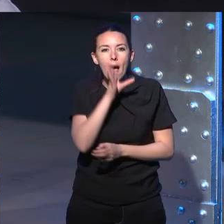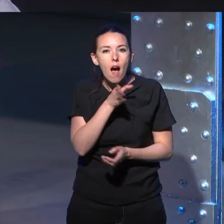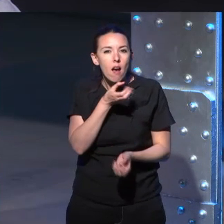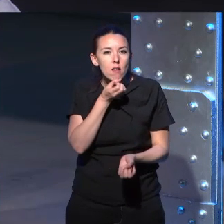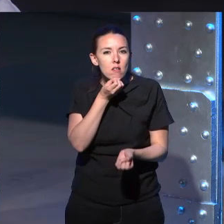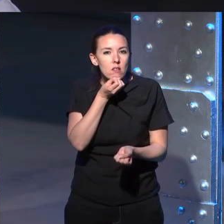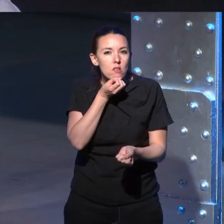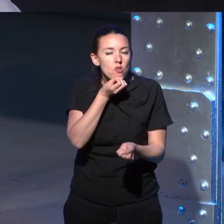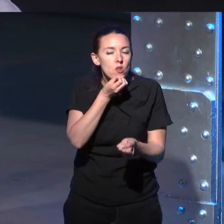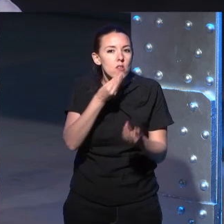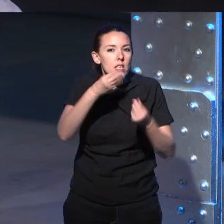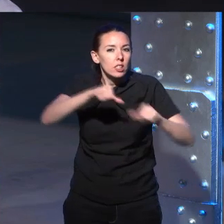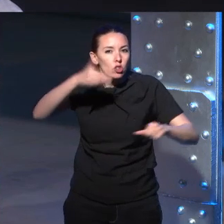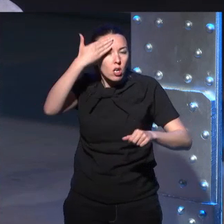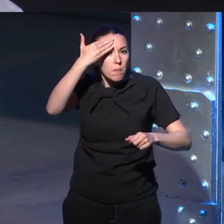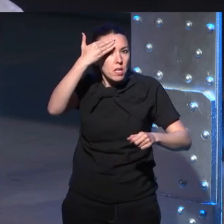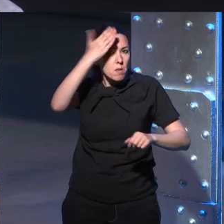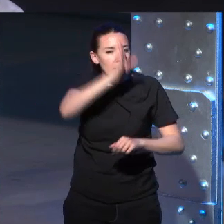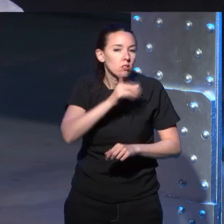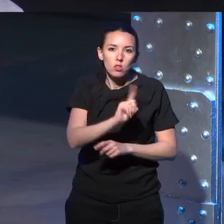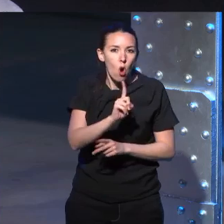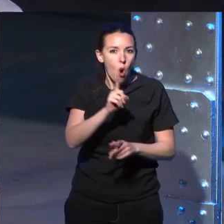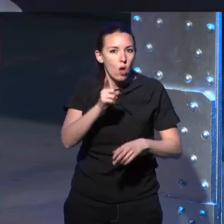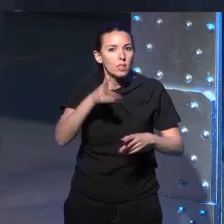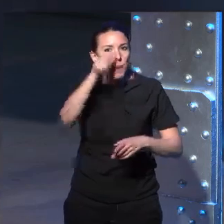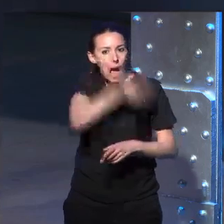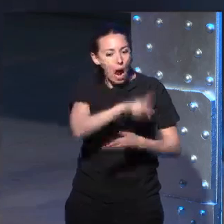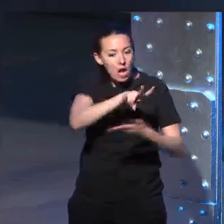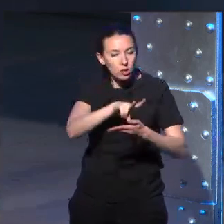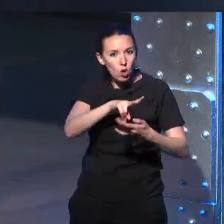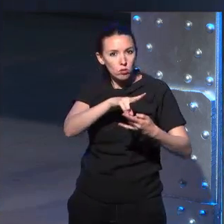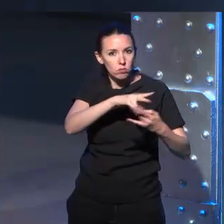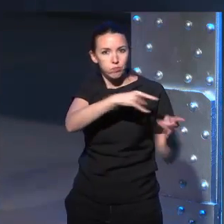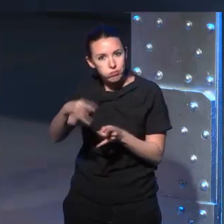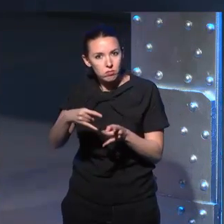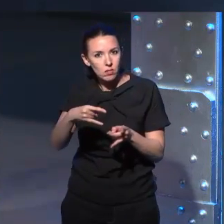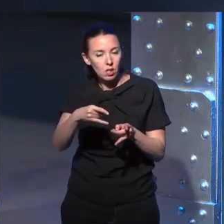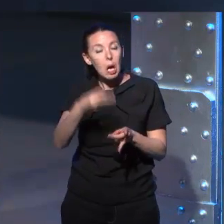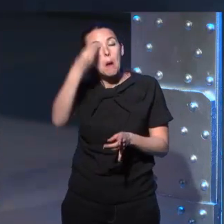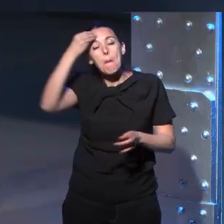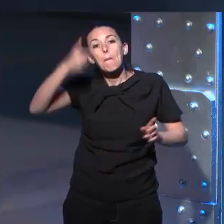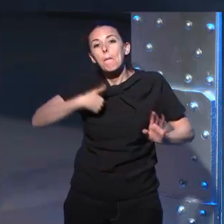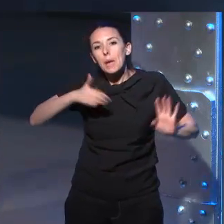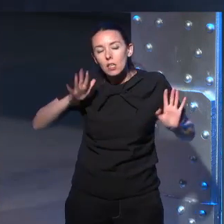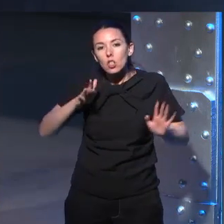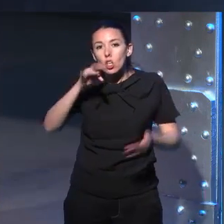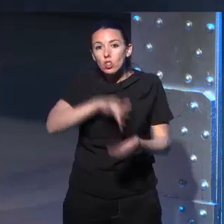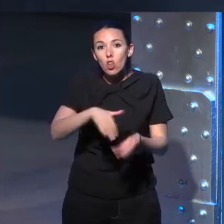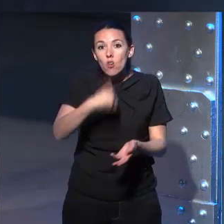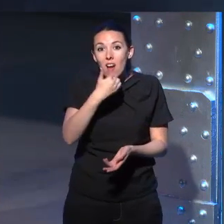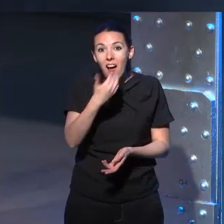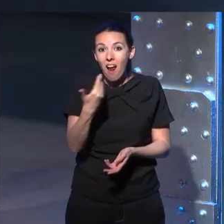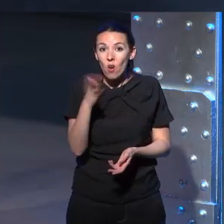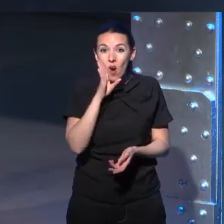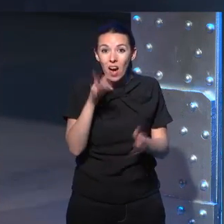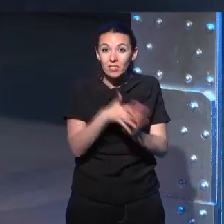sino para electrizarlo y enganchar al lector. Eso creo, de forma que parte de la droga de la que hablaba